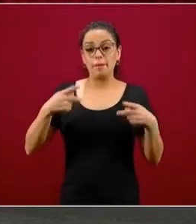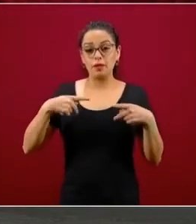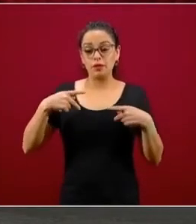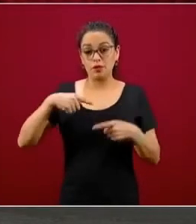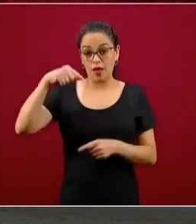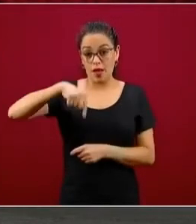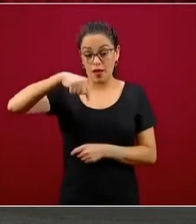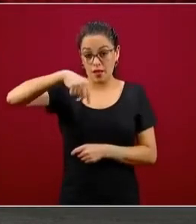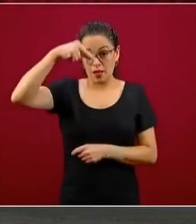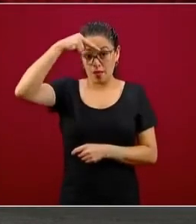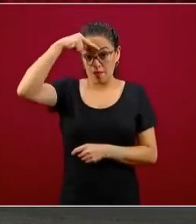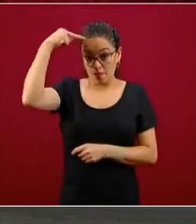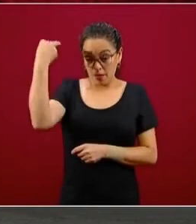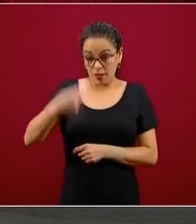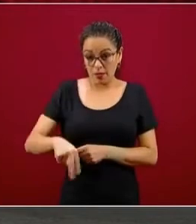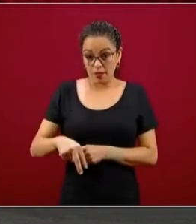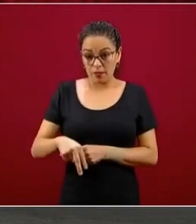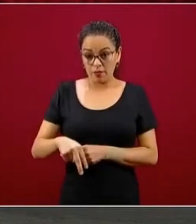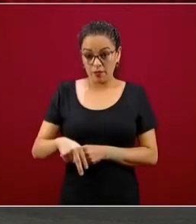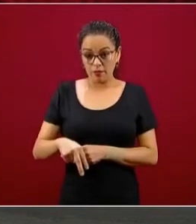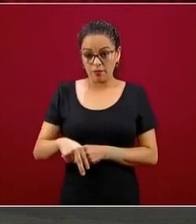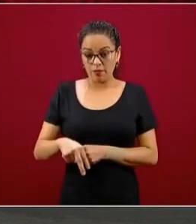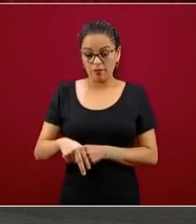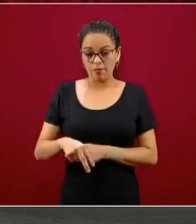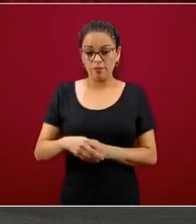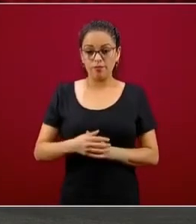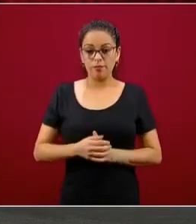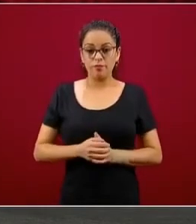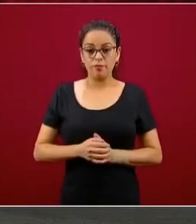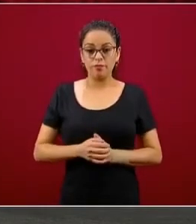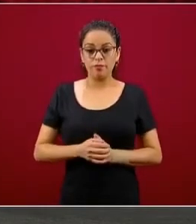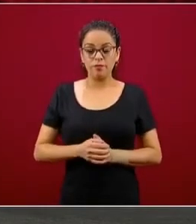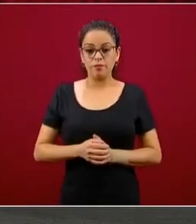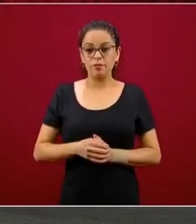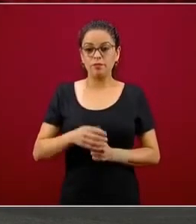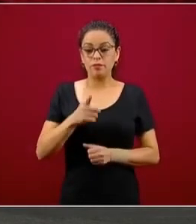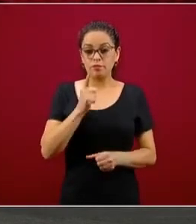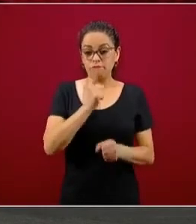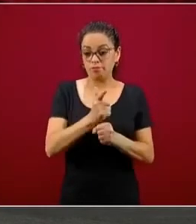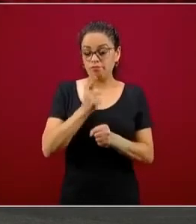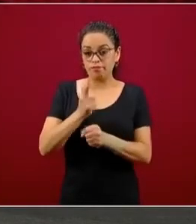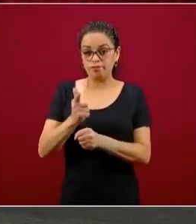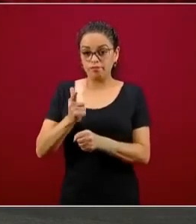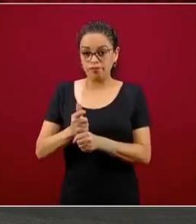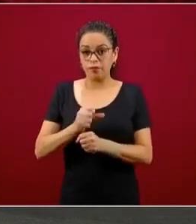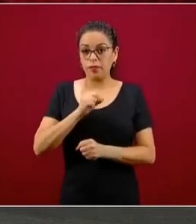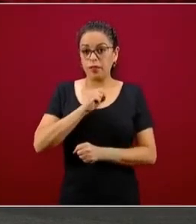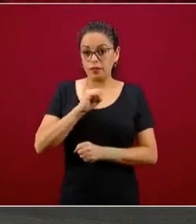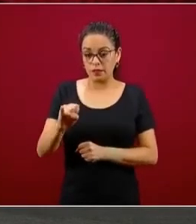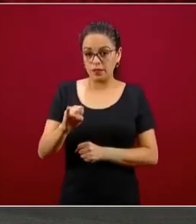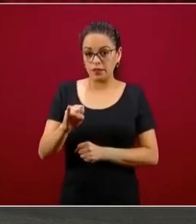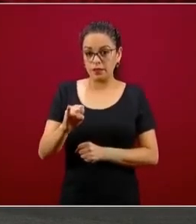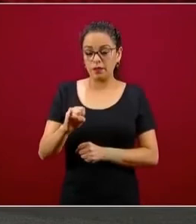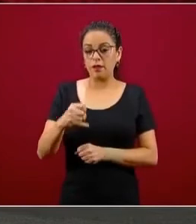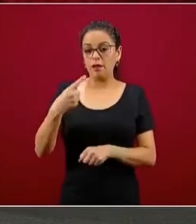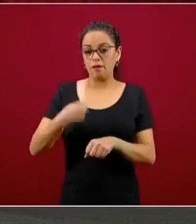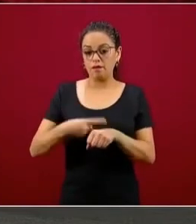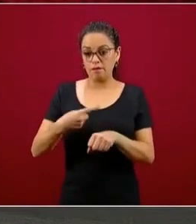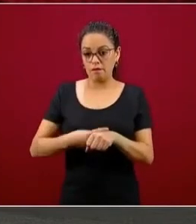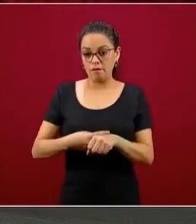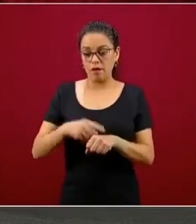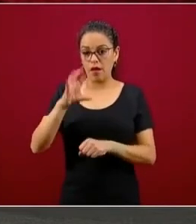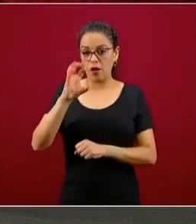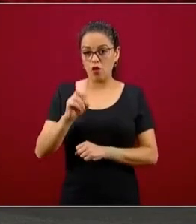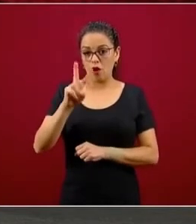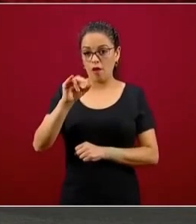mexicana han padecido o se han identificado con COVID fuera de México y cuántas también